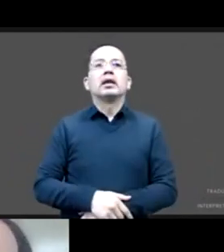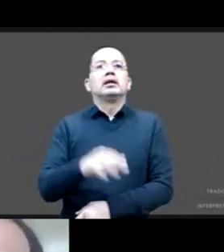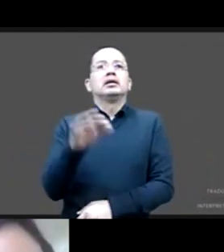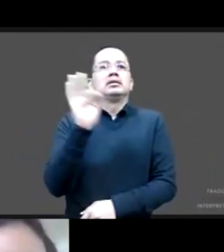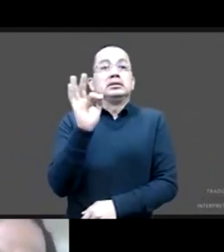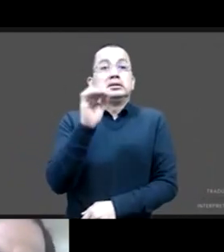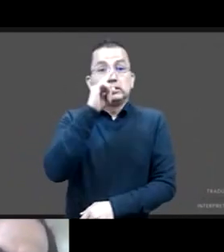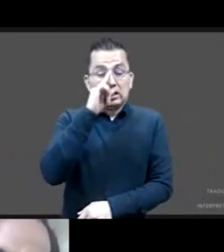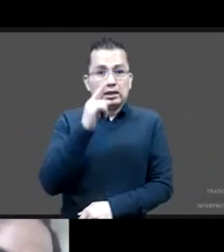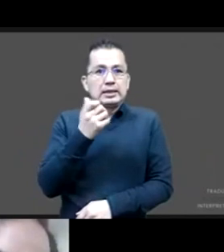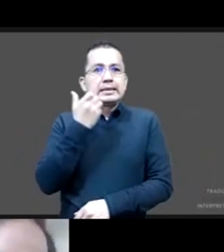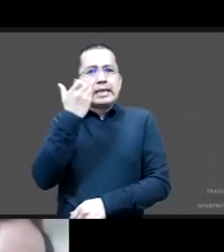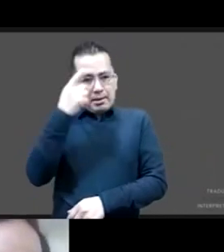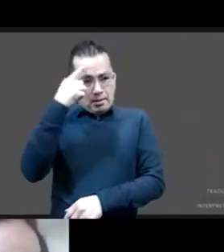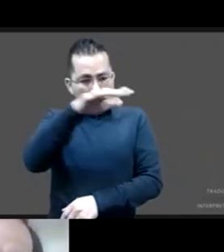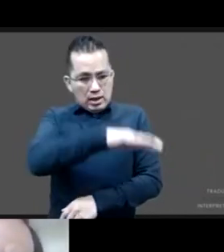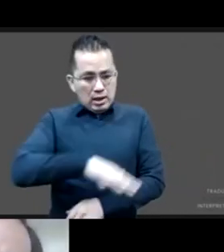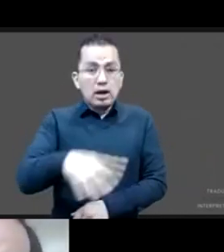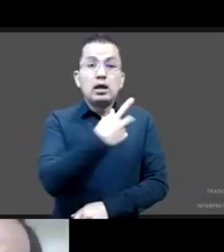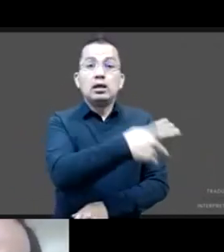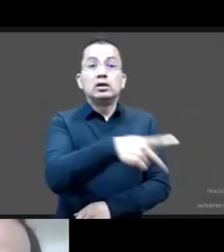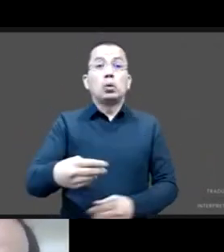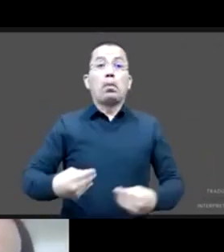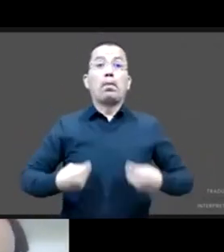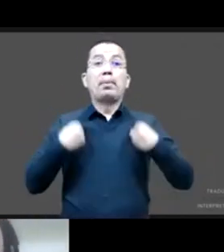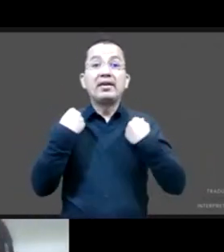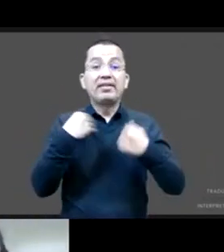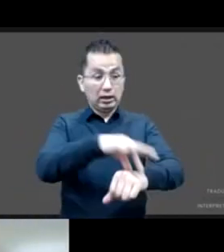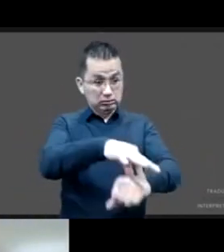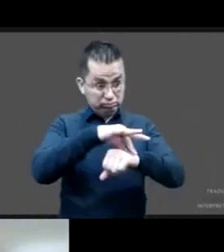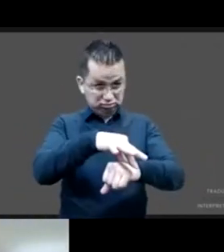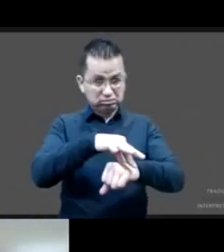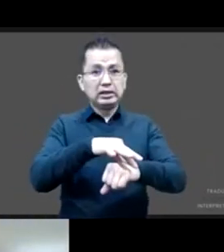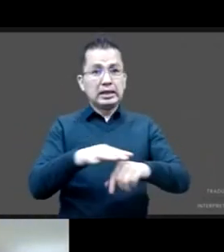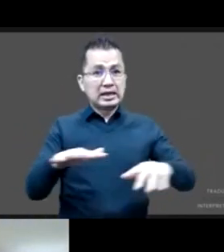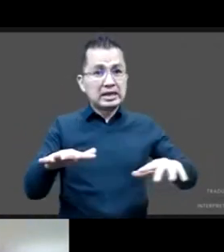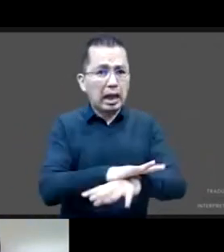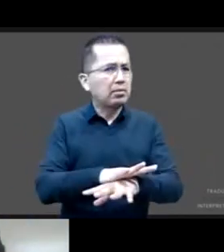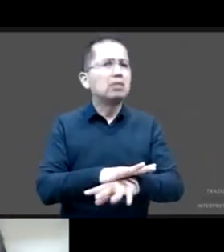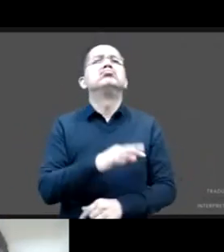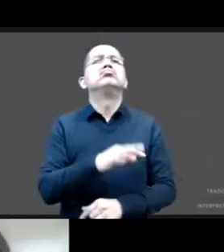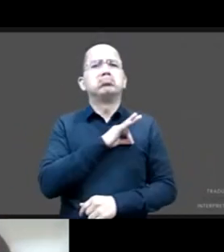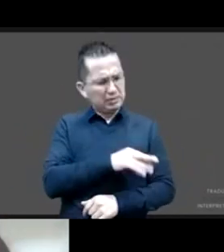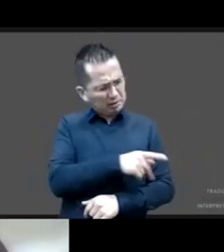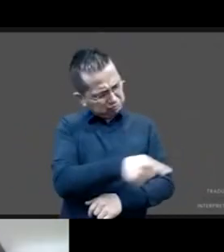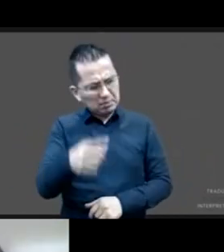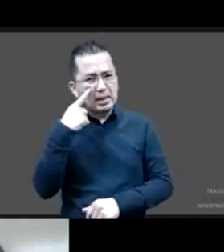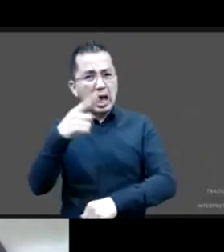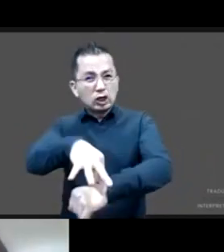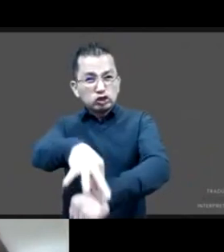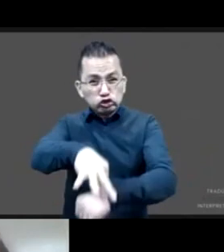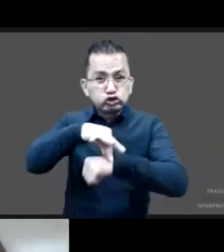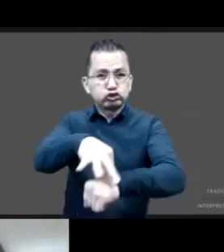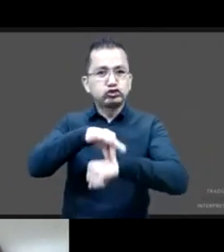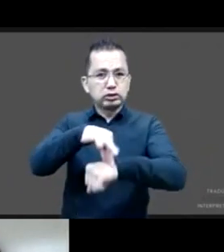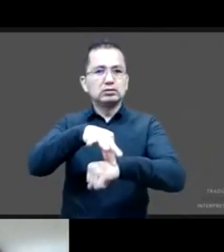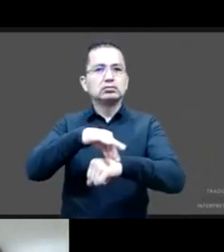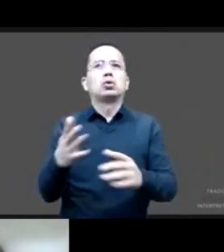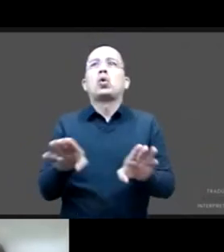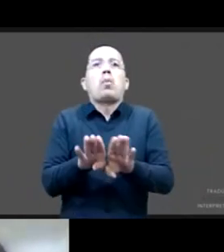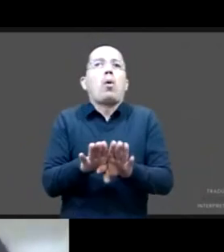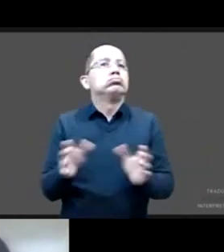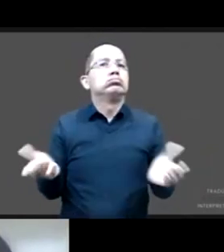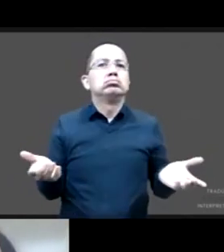de intervenir la realidad las posibilidades de aprendizaje son mayores hay un nivel de intervención de la realidad a través de talleres